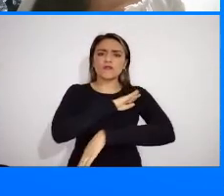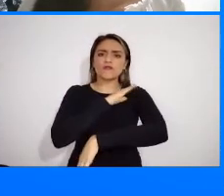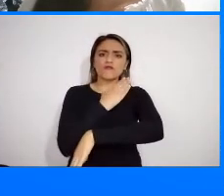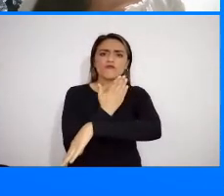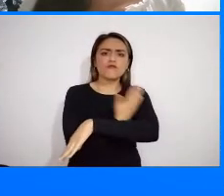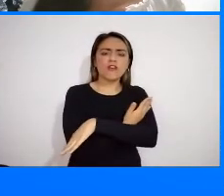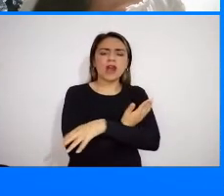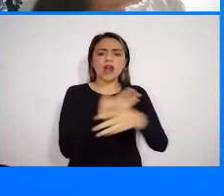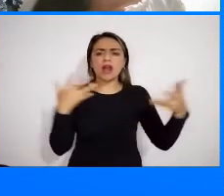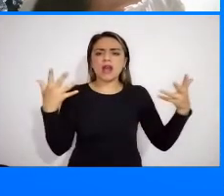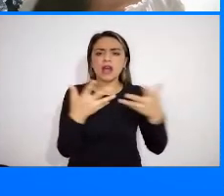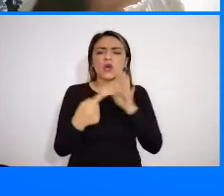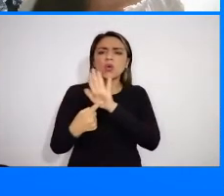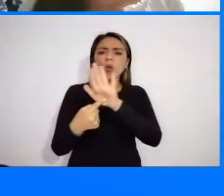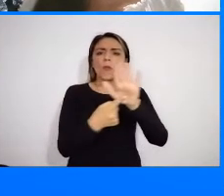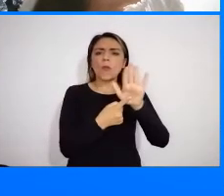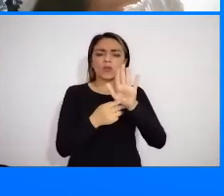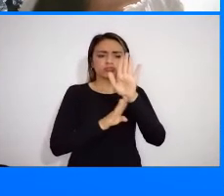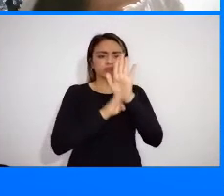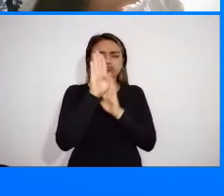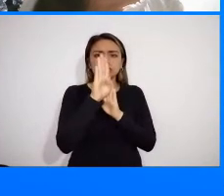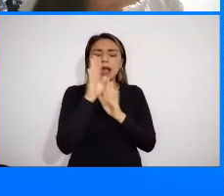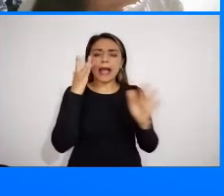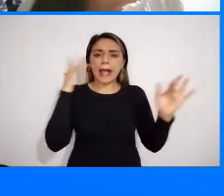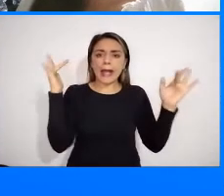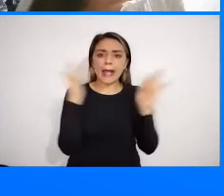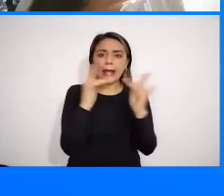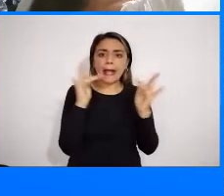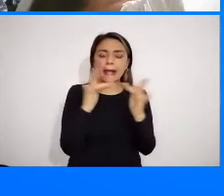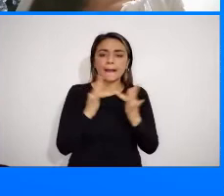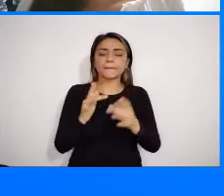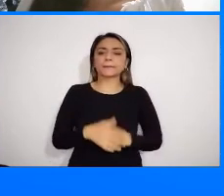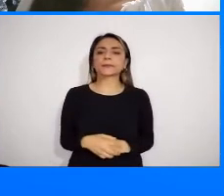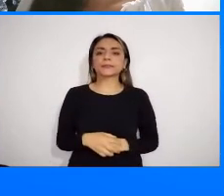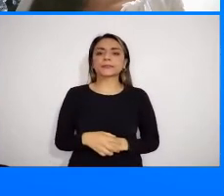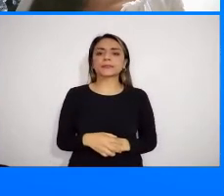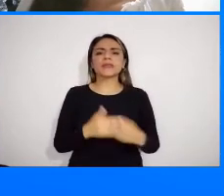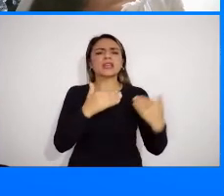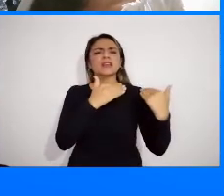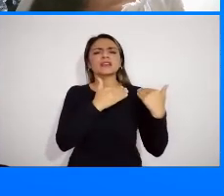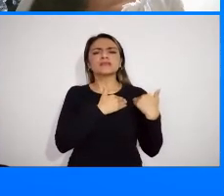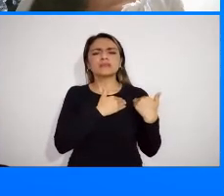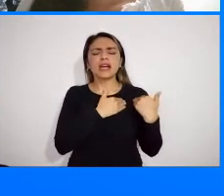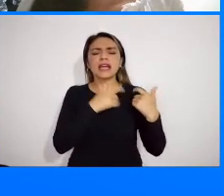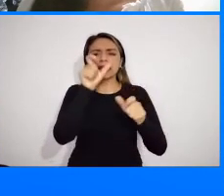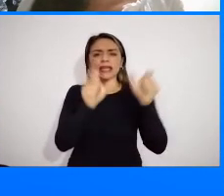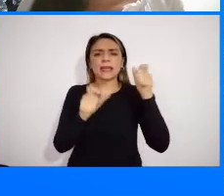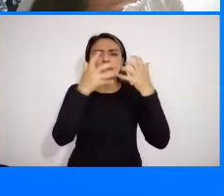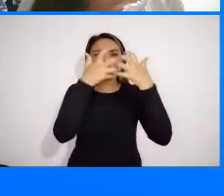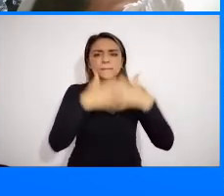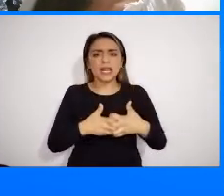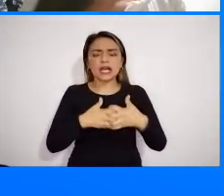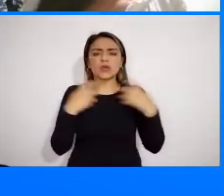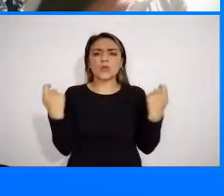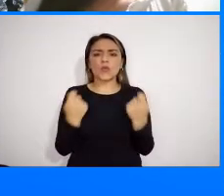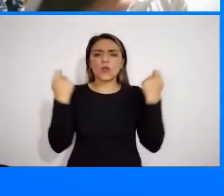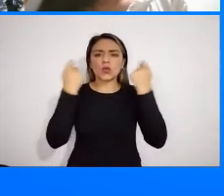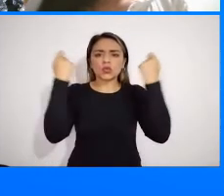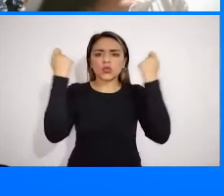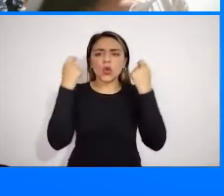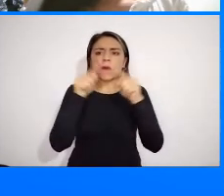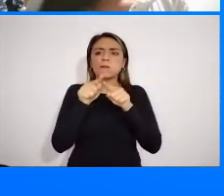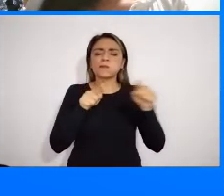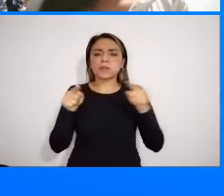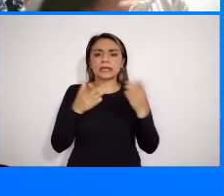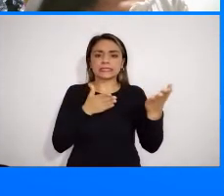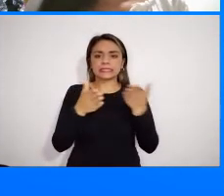vean reflejados en un desarrollo adecuado del ecoturismo. Responsabilidad de los empresarios, de los promotores e impulsores de los